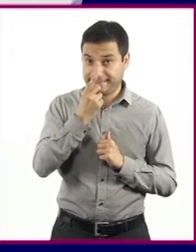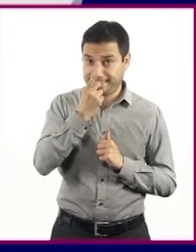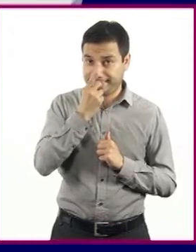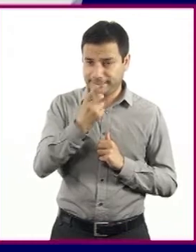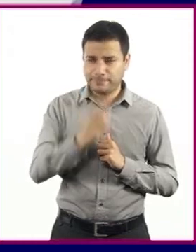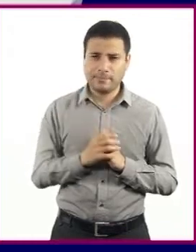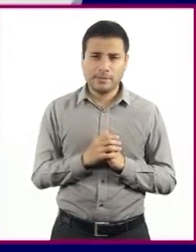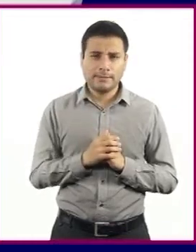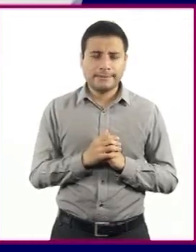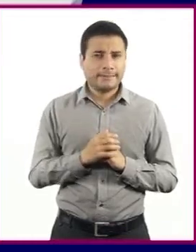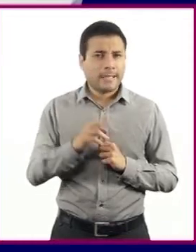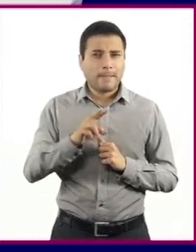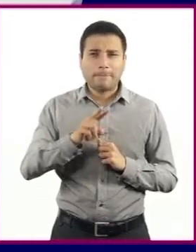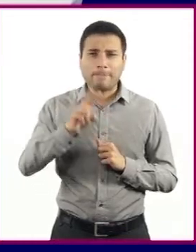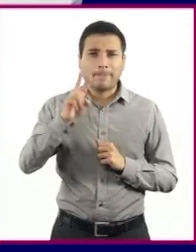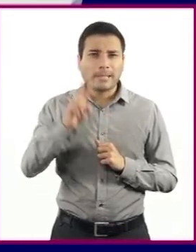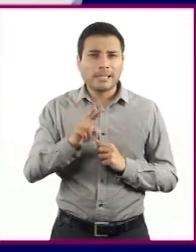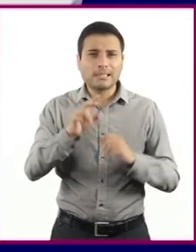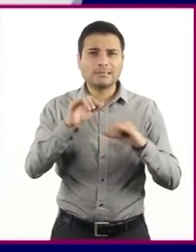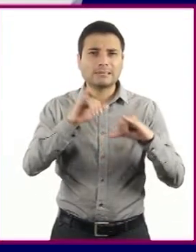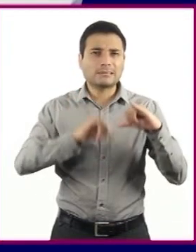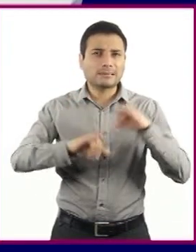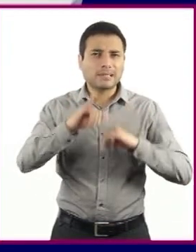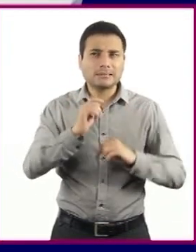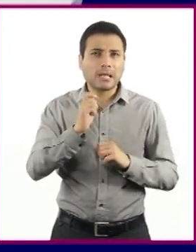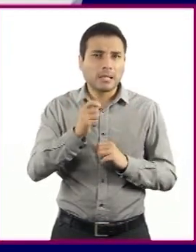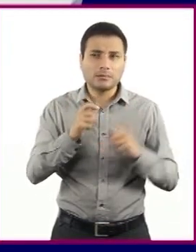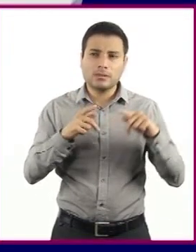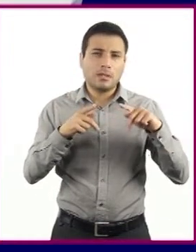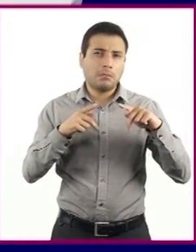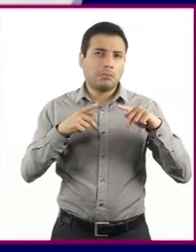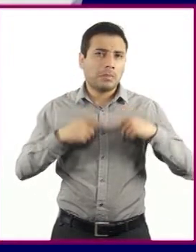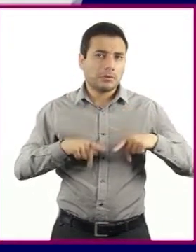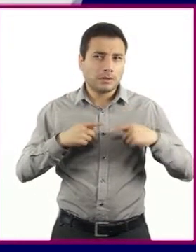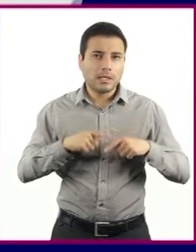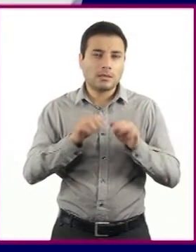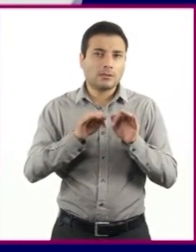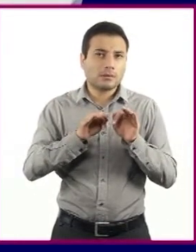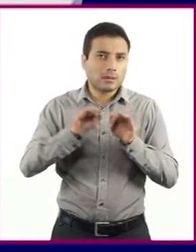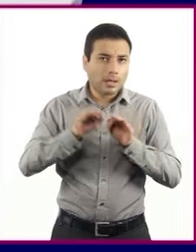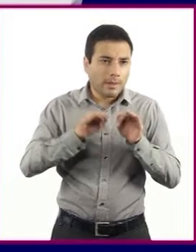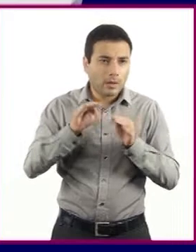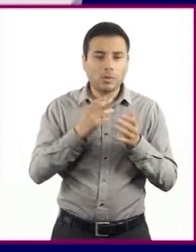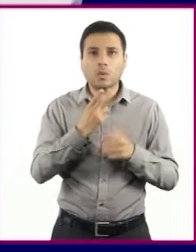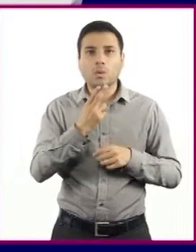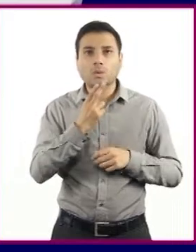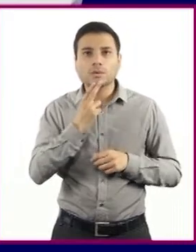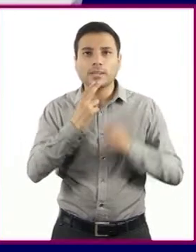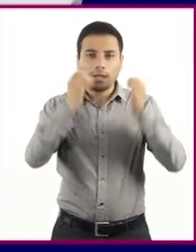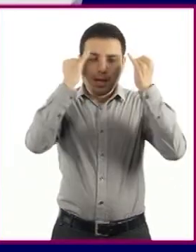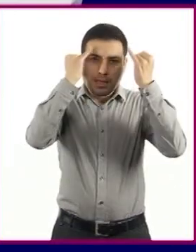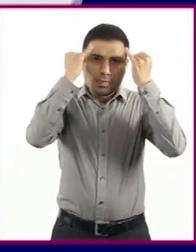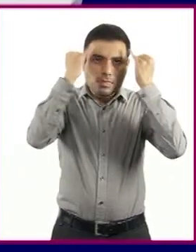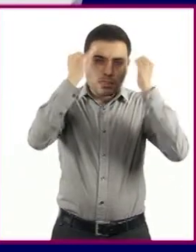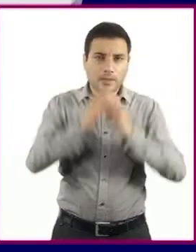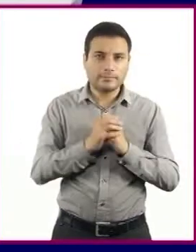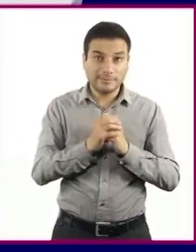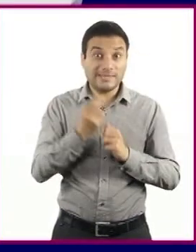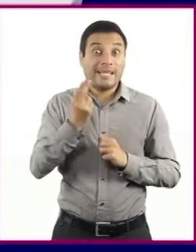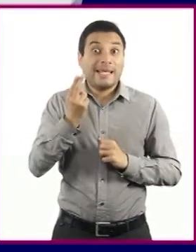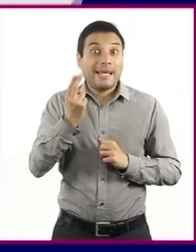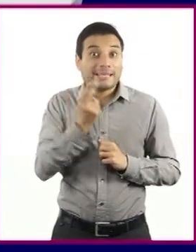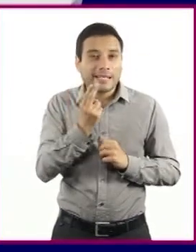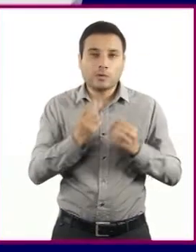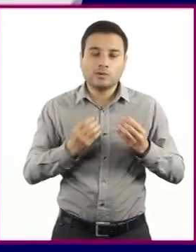yo he definido la ciencia como una actividad humana creativa. Se requiere del mismo tipo de inspiración, de